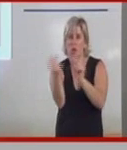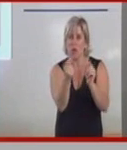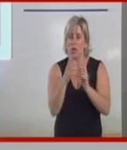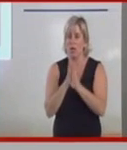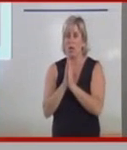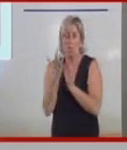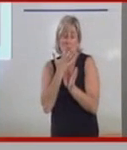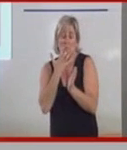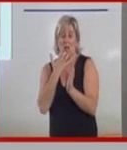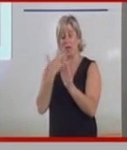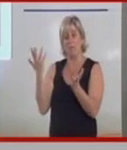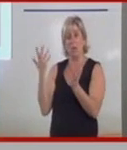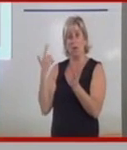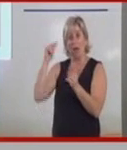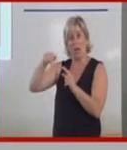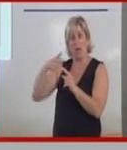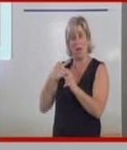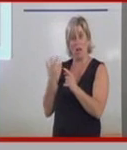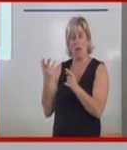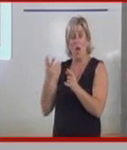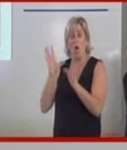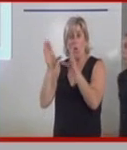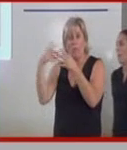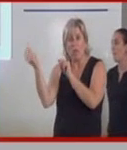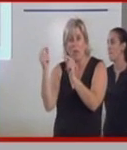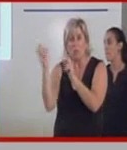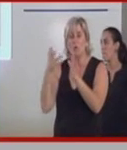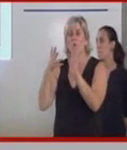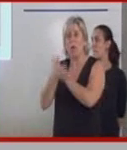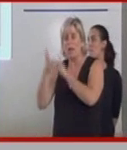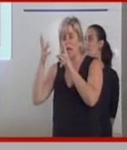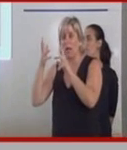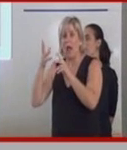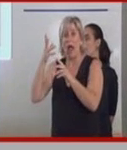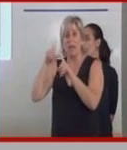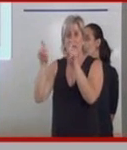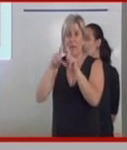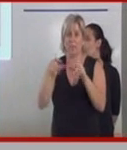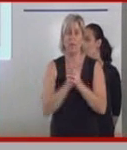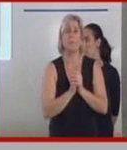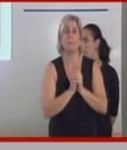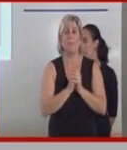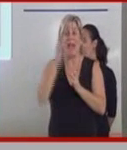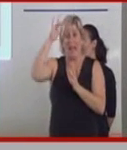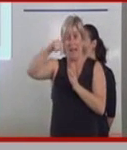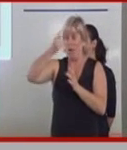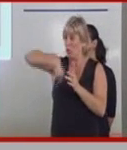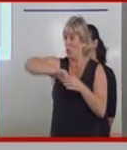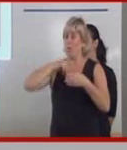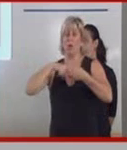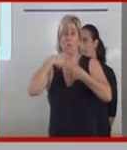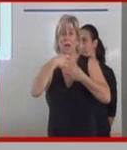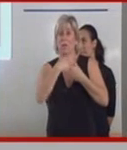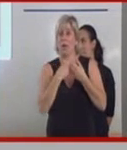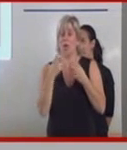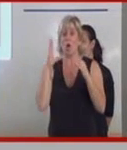Vodafone se organizan bastantes workshops, grupos de discusión, y en algunas de las entidades que estáis por aquí, en los que participamos usuarios